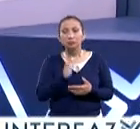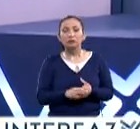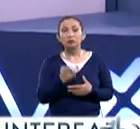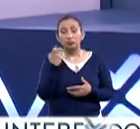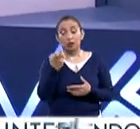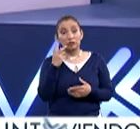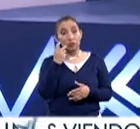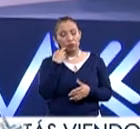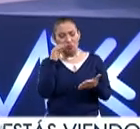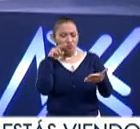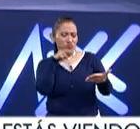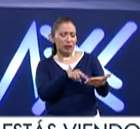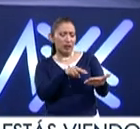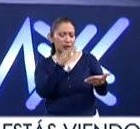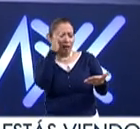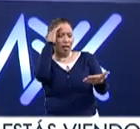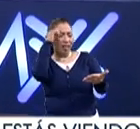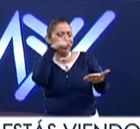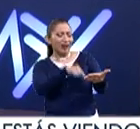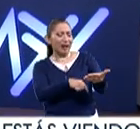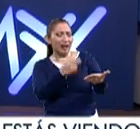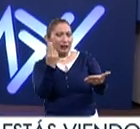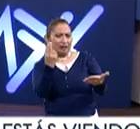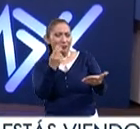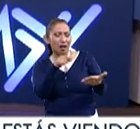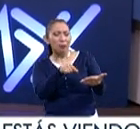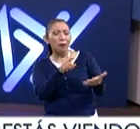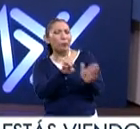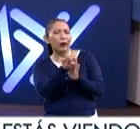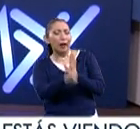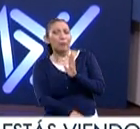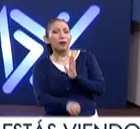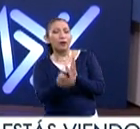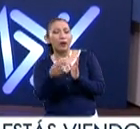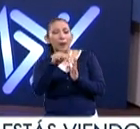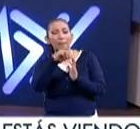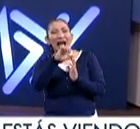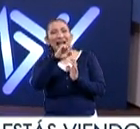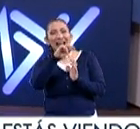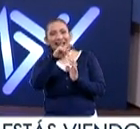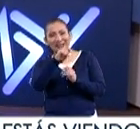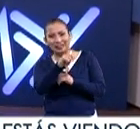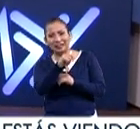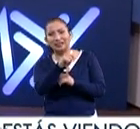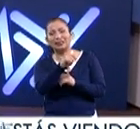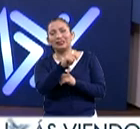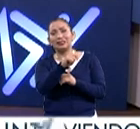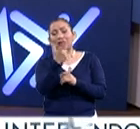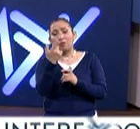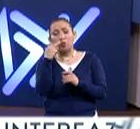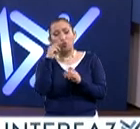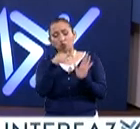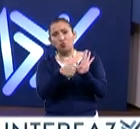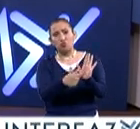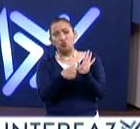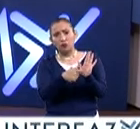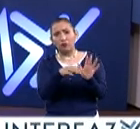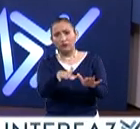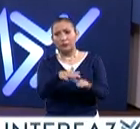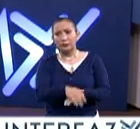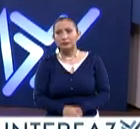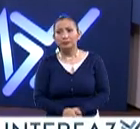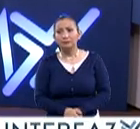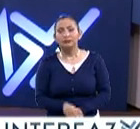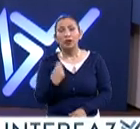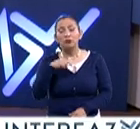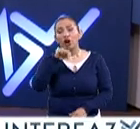porque o sea, uno lo ve y piensa necesariamente, por ejemplo, en Magritte, y pues es muy visual también. Sí.